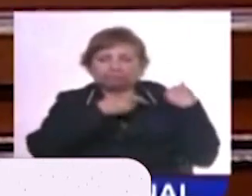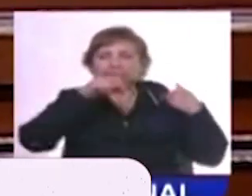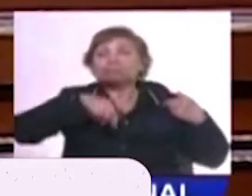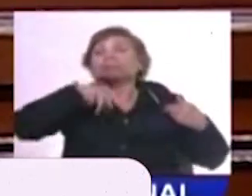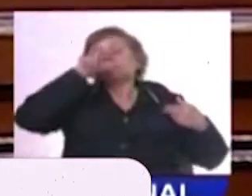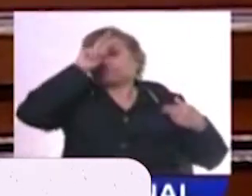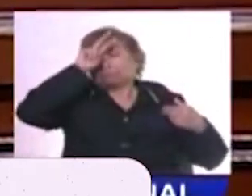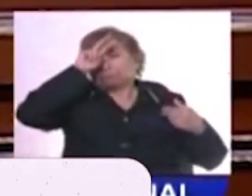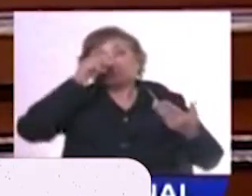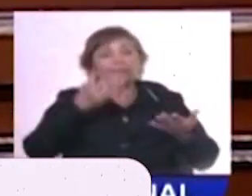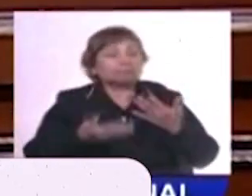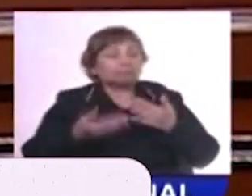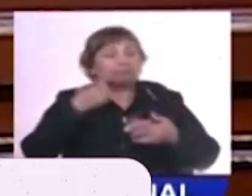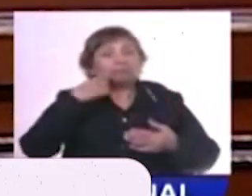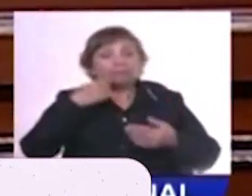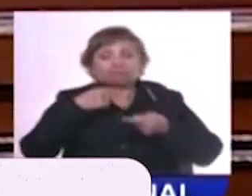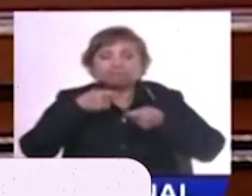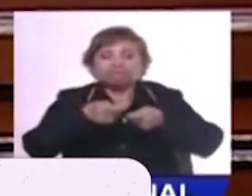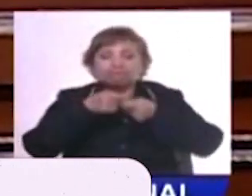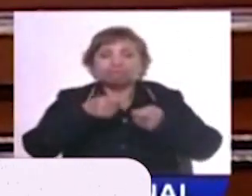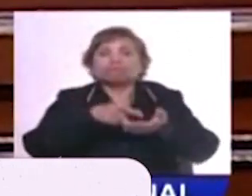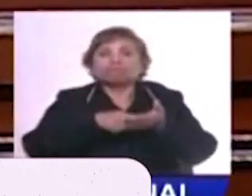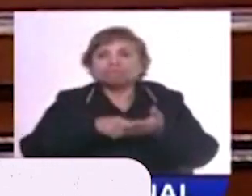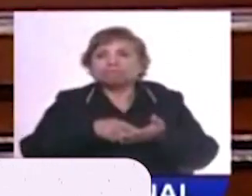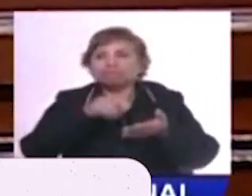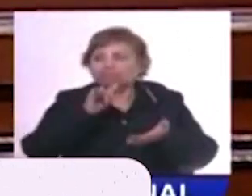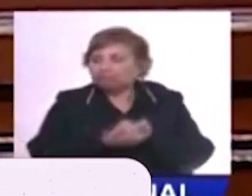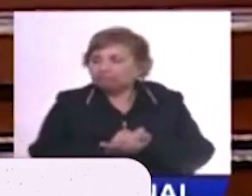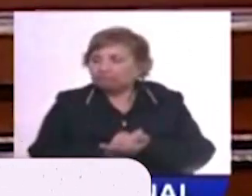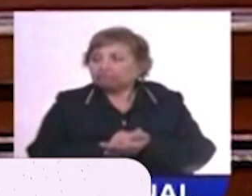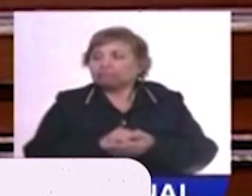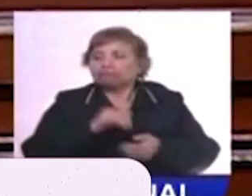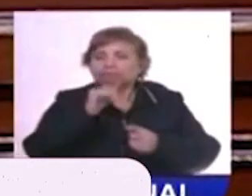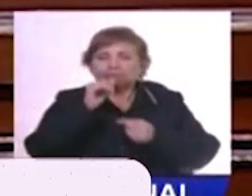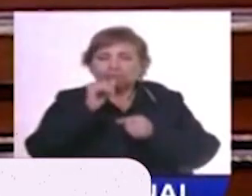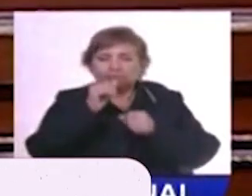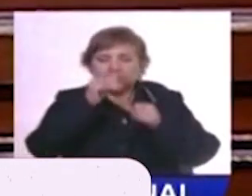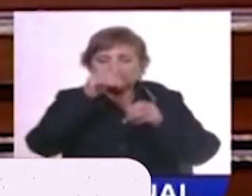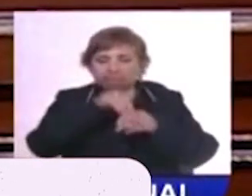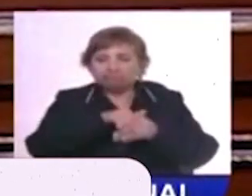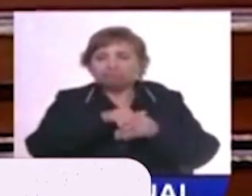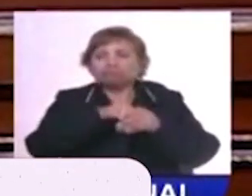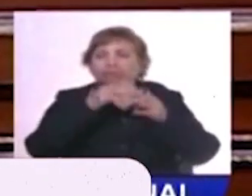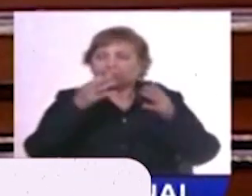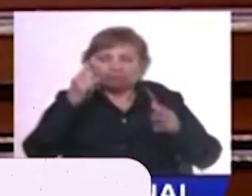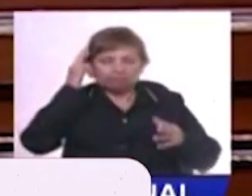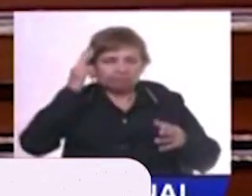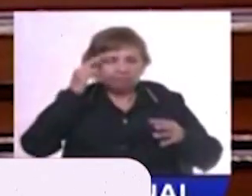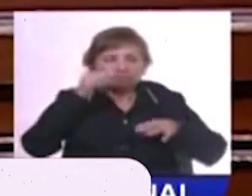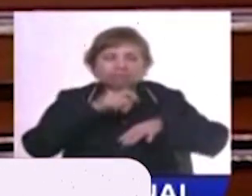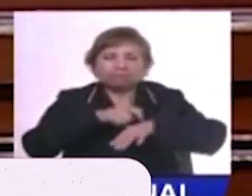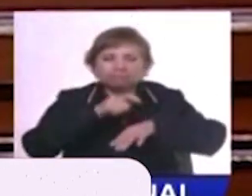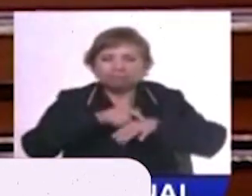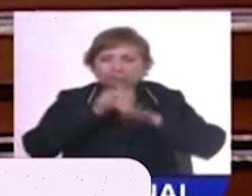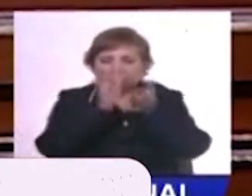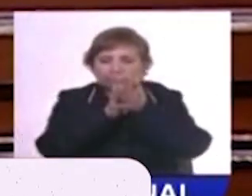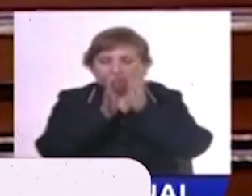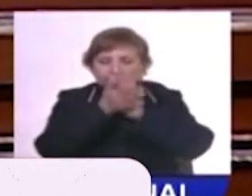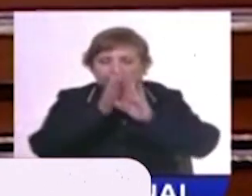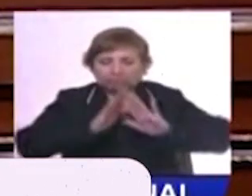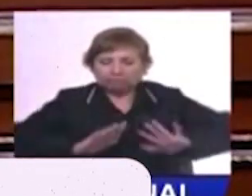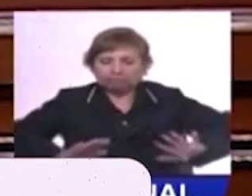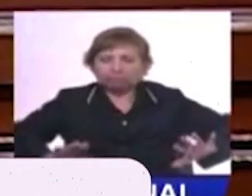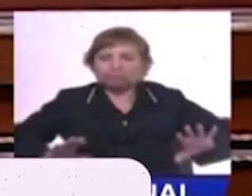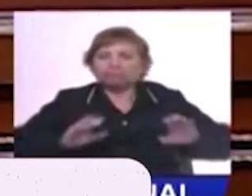Asamblea Constituyente. ¿Por qué? ¿Qué es lo que está pidiendo Perú Libre? Como bien lo sabemos, ya desde semanas atrás han señalado que ellos votarían a favor